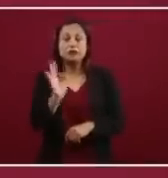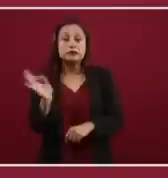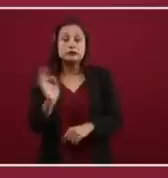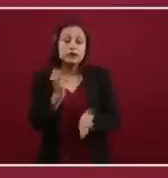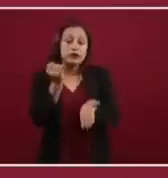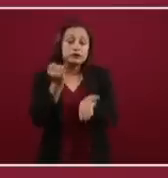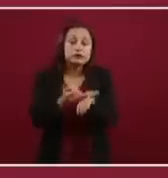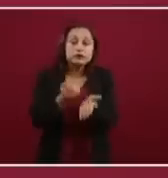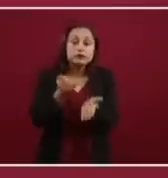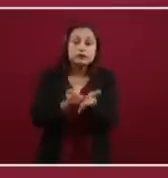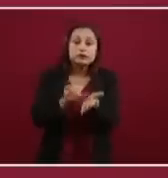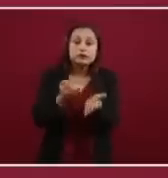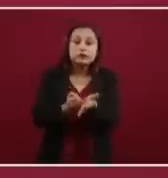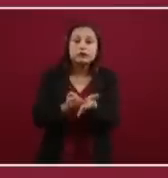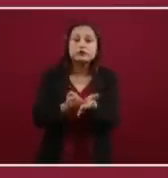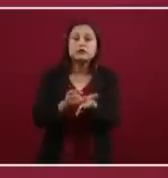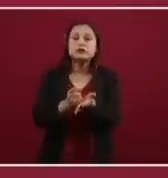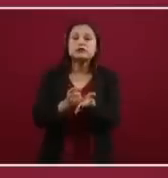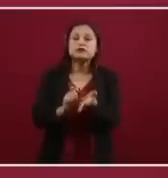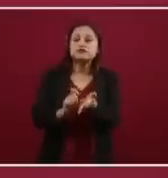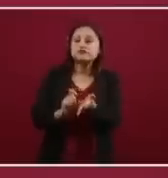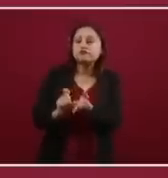pero eso es una decisión